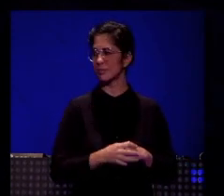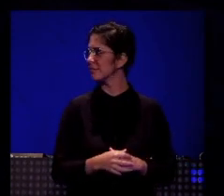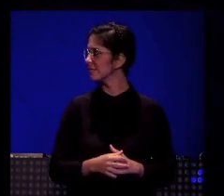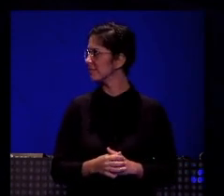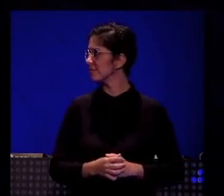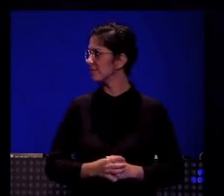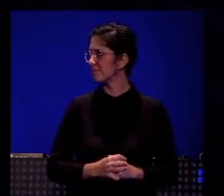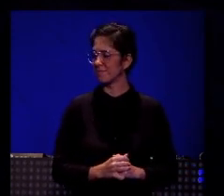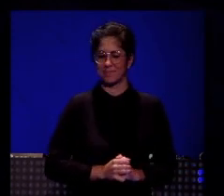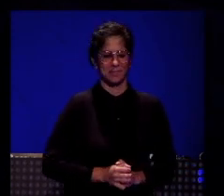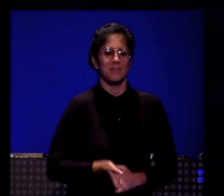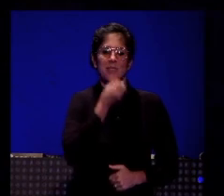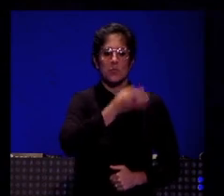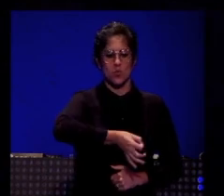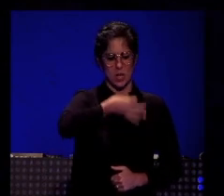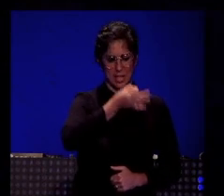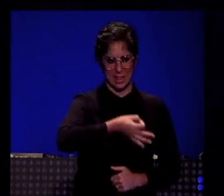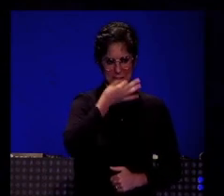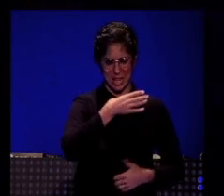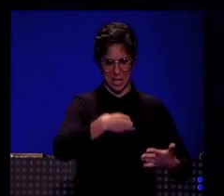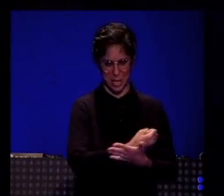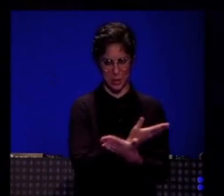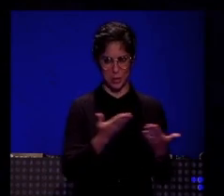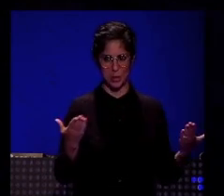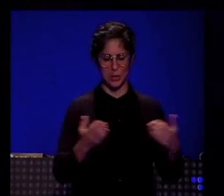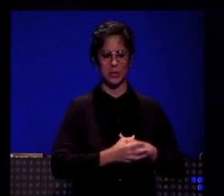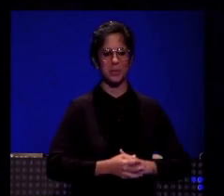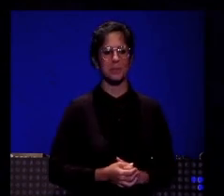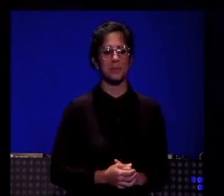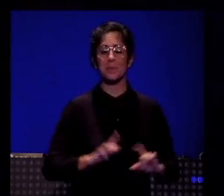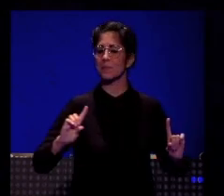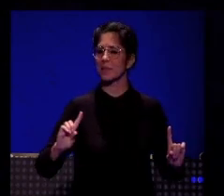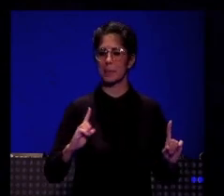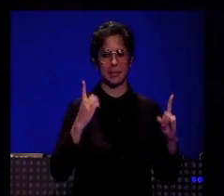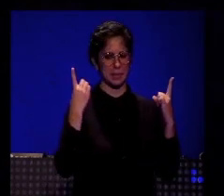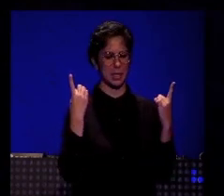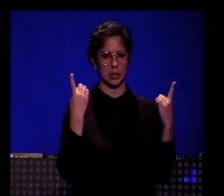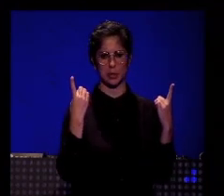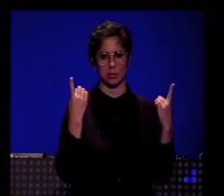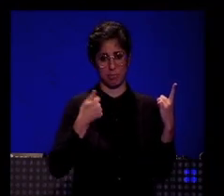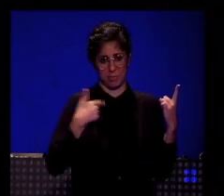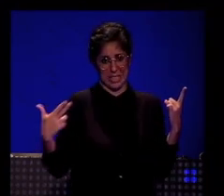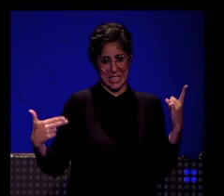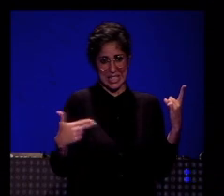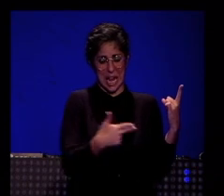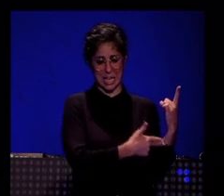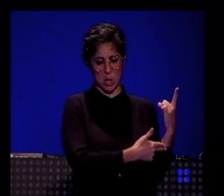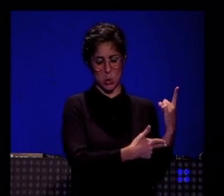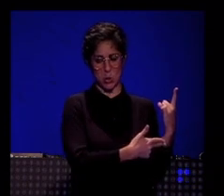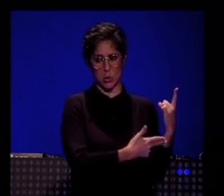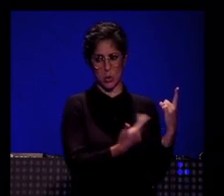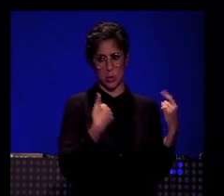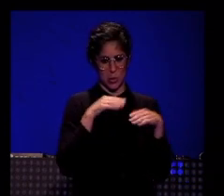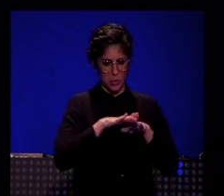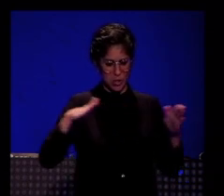muy buenas tardes a todos lo primero de todo pues como el chicharrero que soy estar aquí encima es un